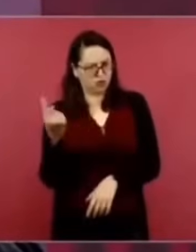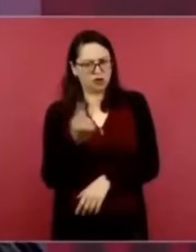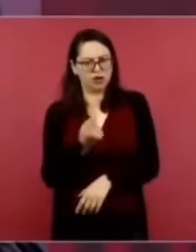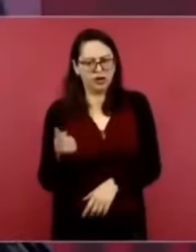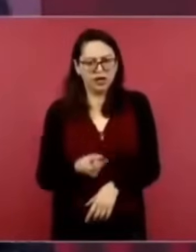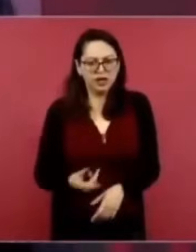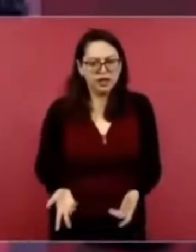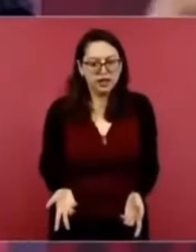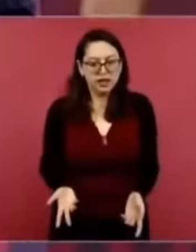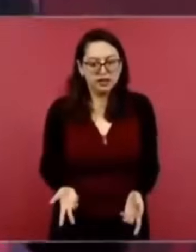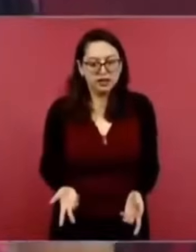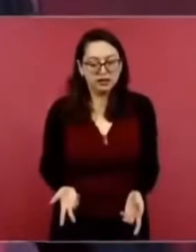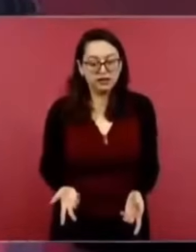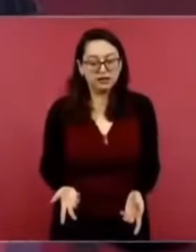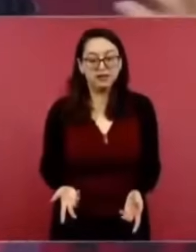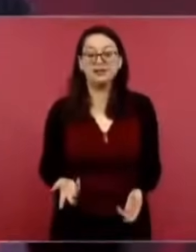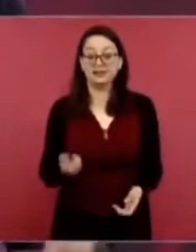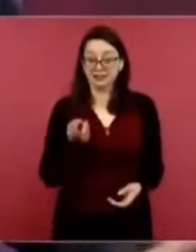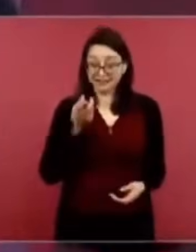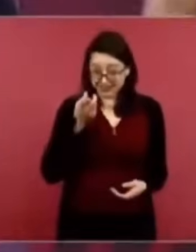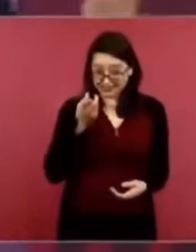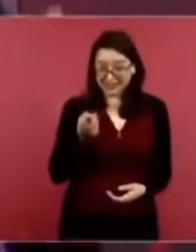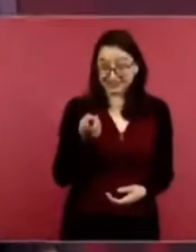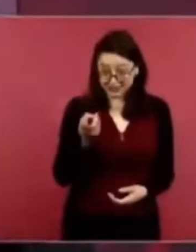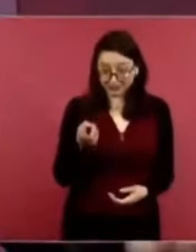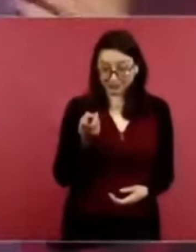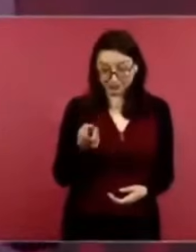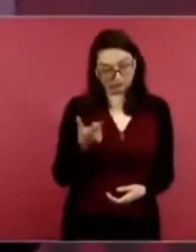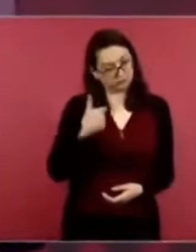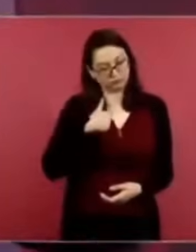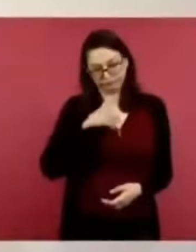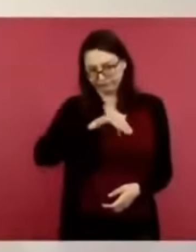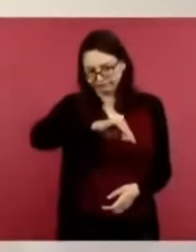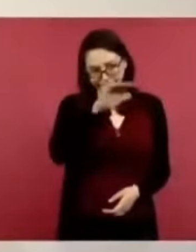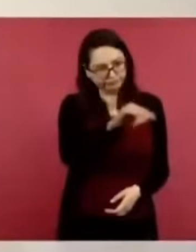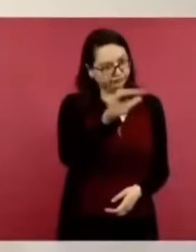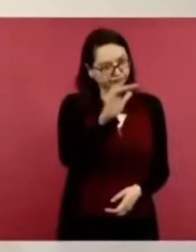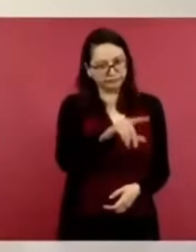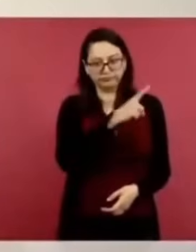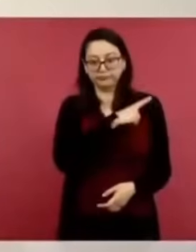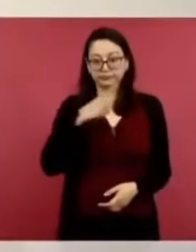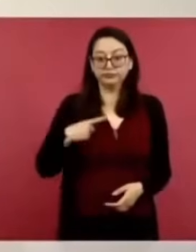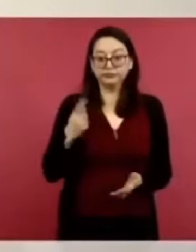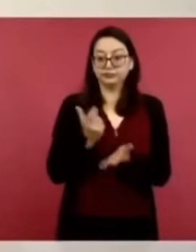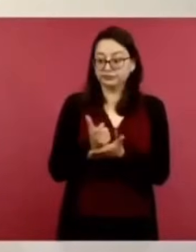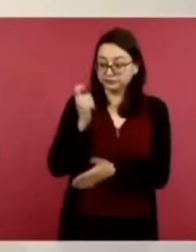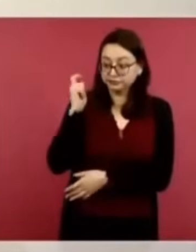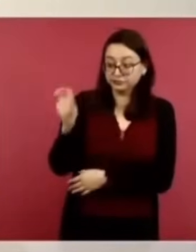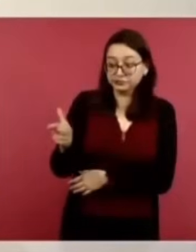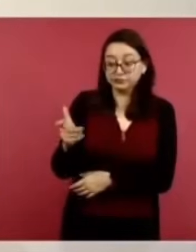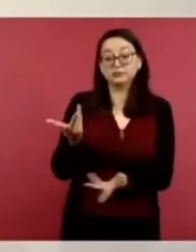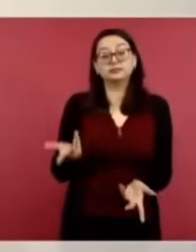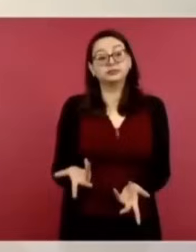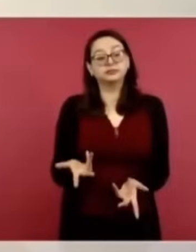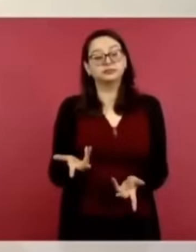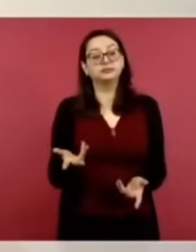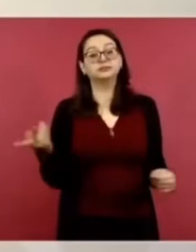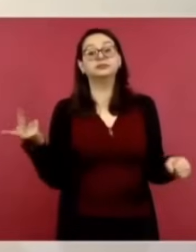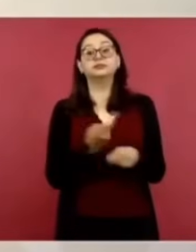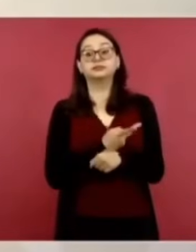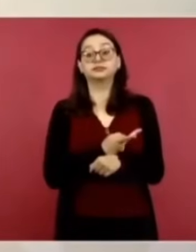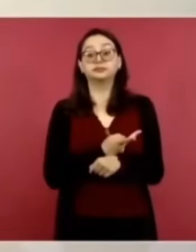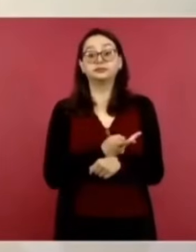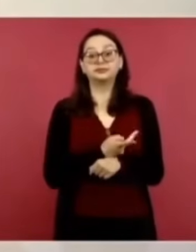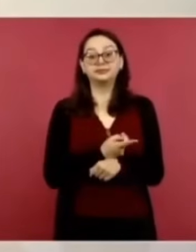Entonces, por eso el enojo, a eso lo atribuyo. Puedo estar equivocado,